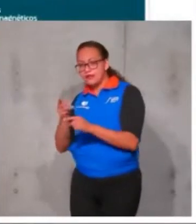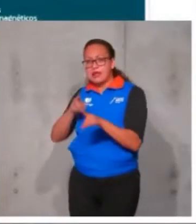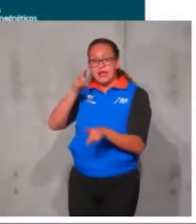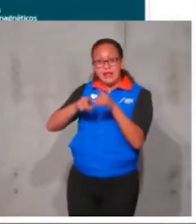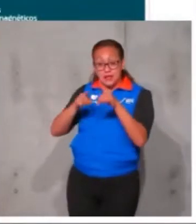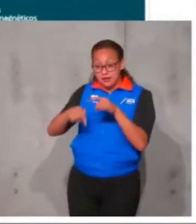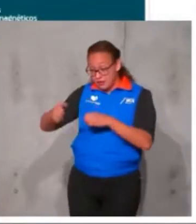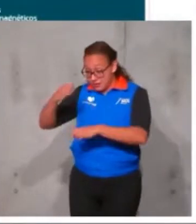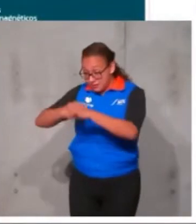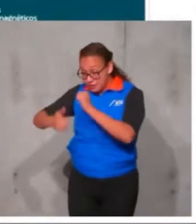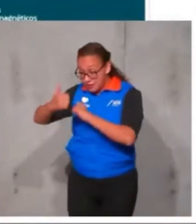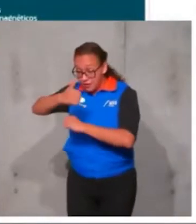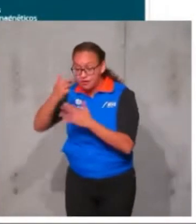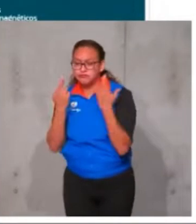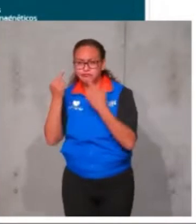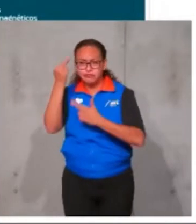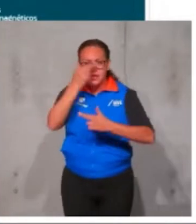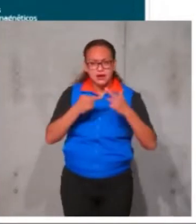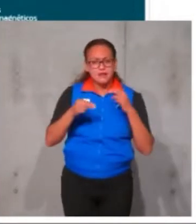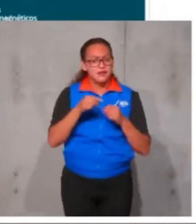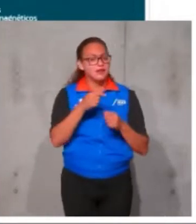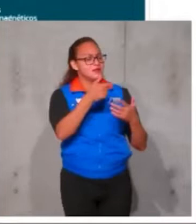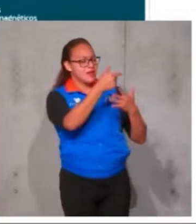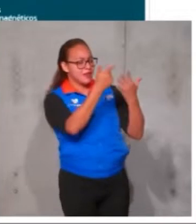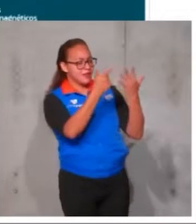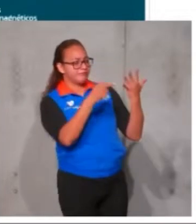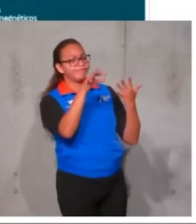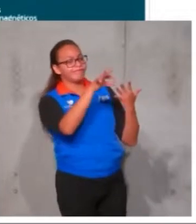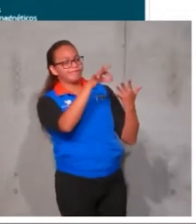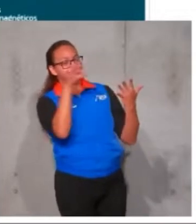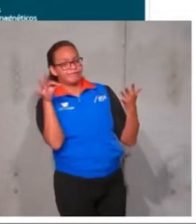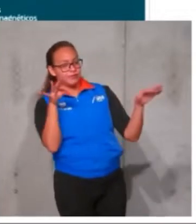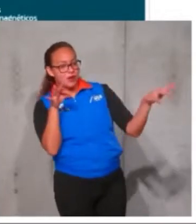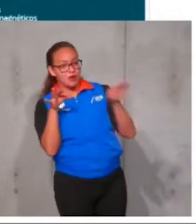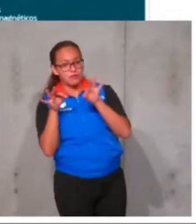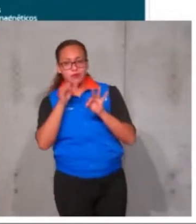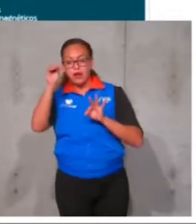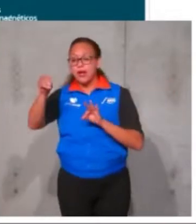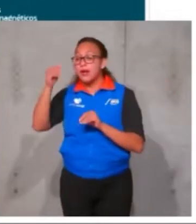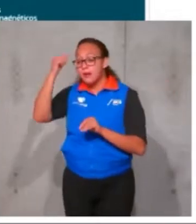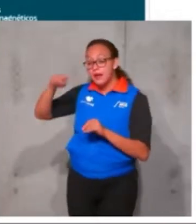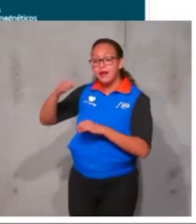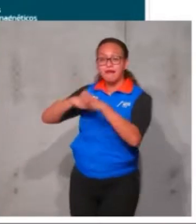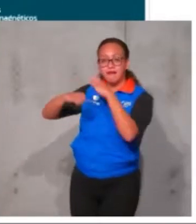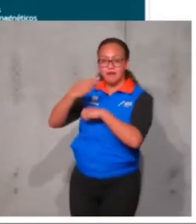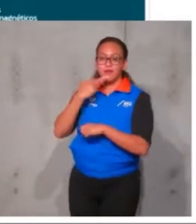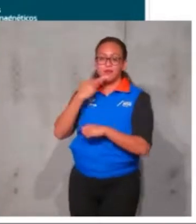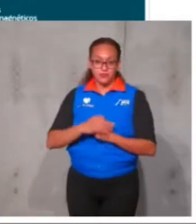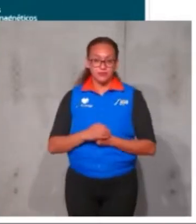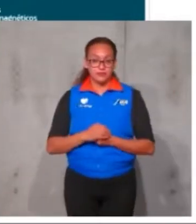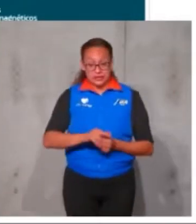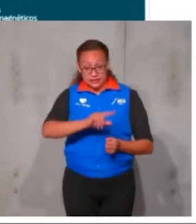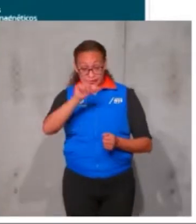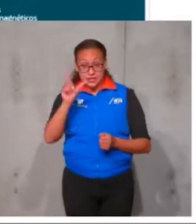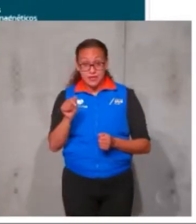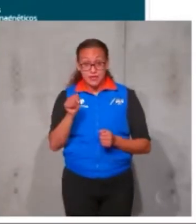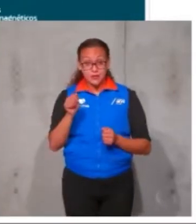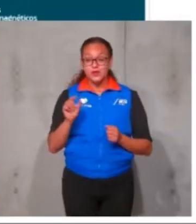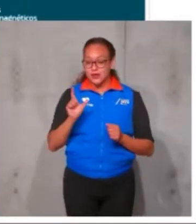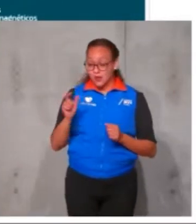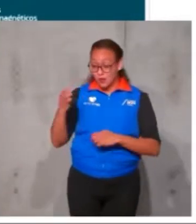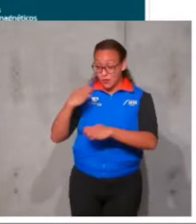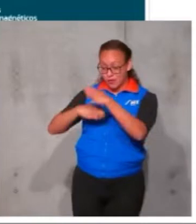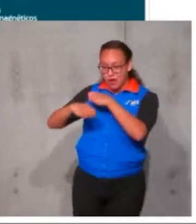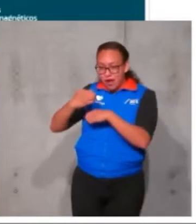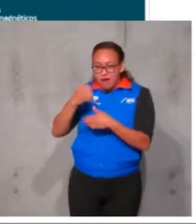es donde se va determinando cuáles son aquellos temas que resultan más relevantes para la organización, y con base